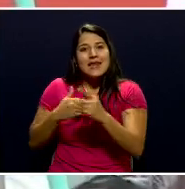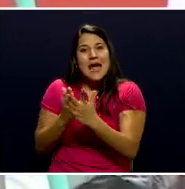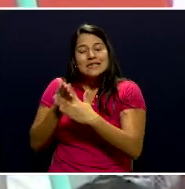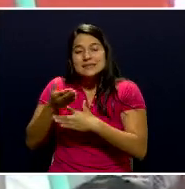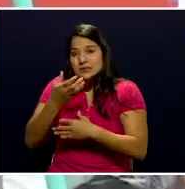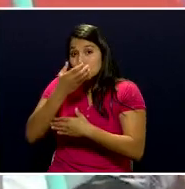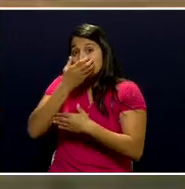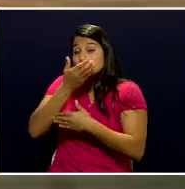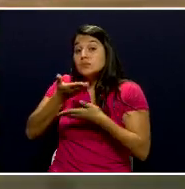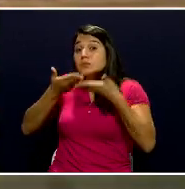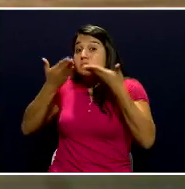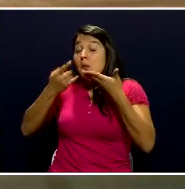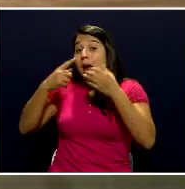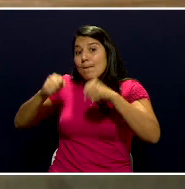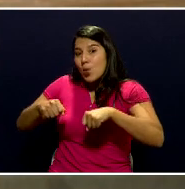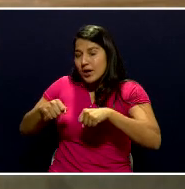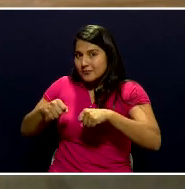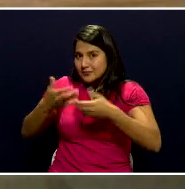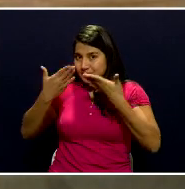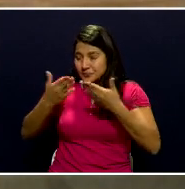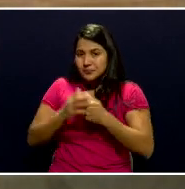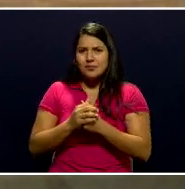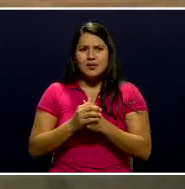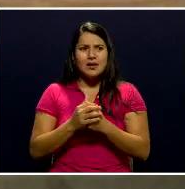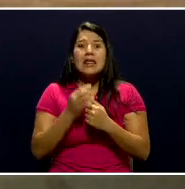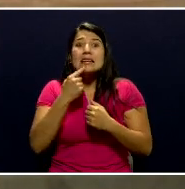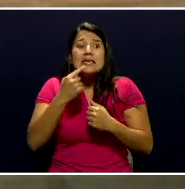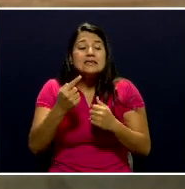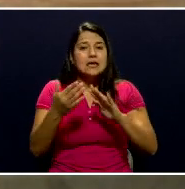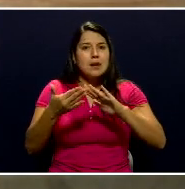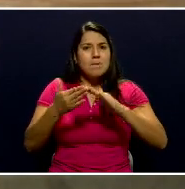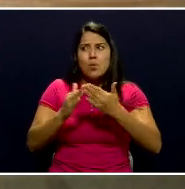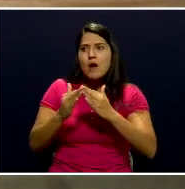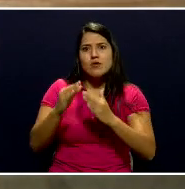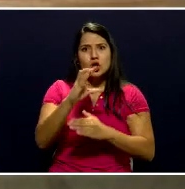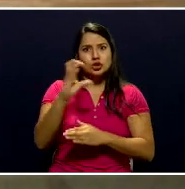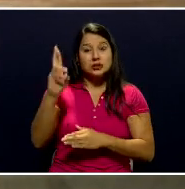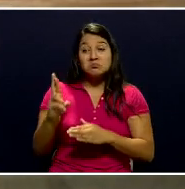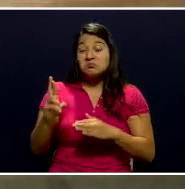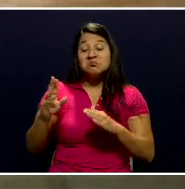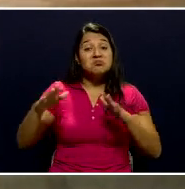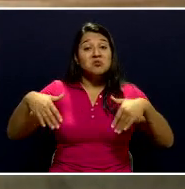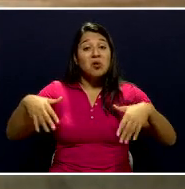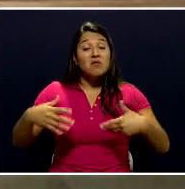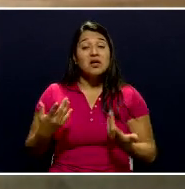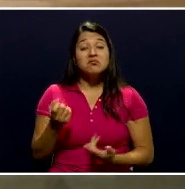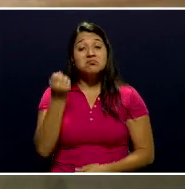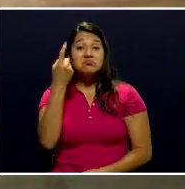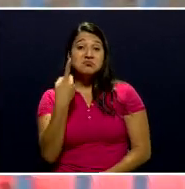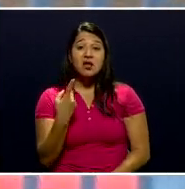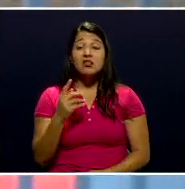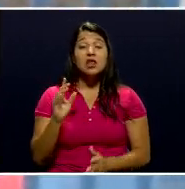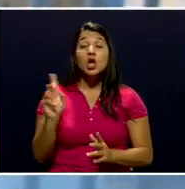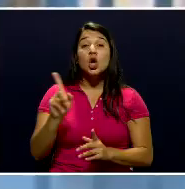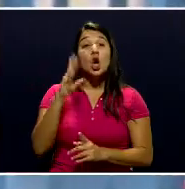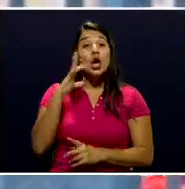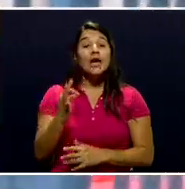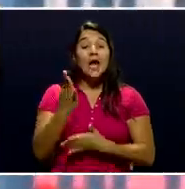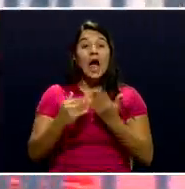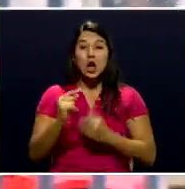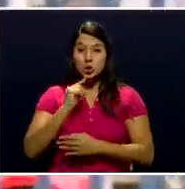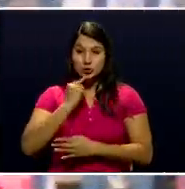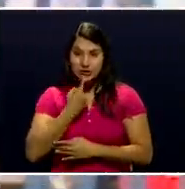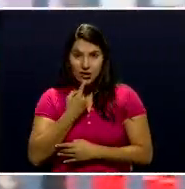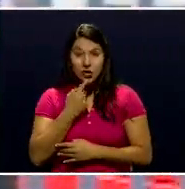que la población sigue sin tomarse los casos en serio e insiste en no salir de sus casas, así como aplicar el protocolo